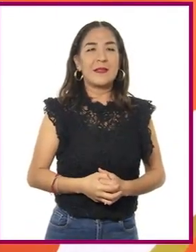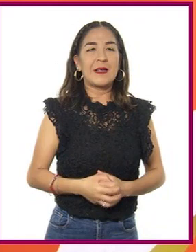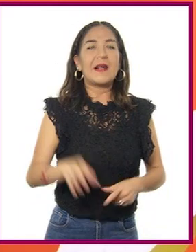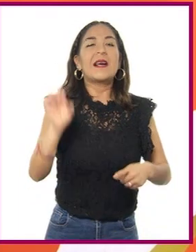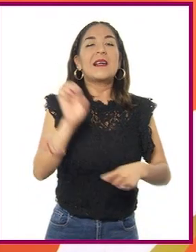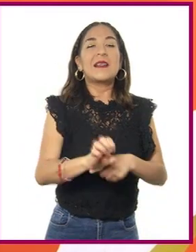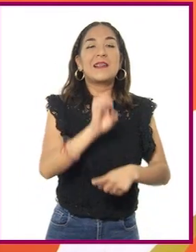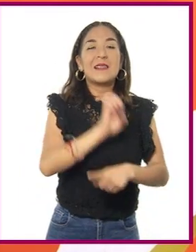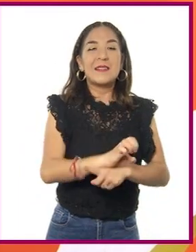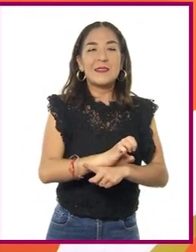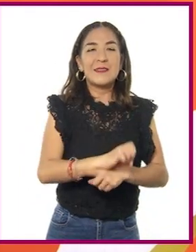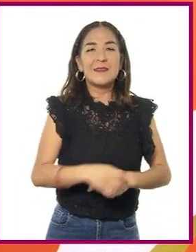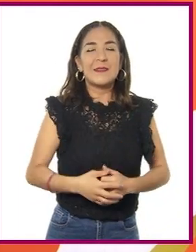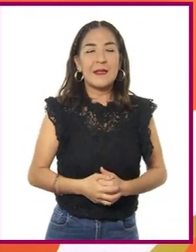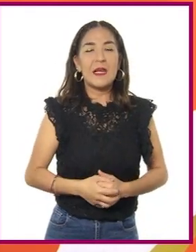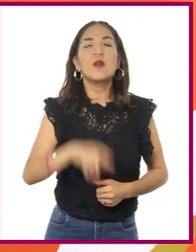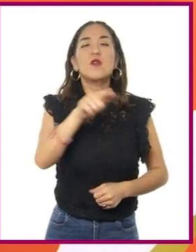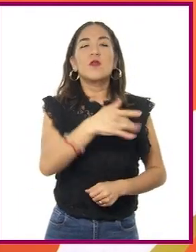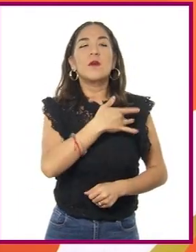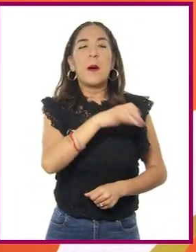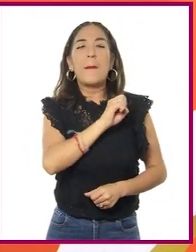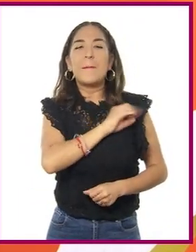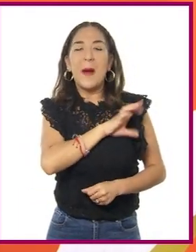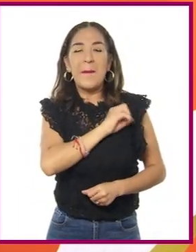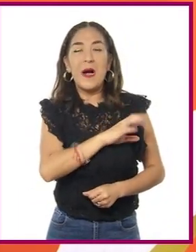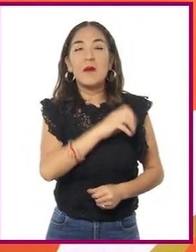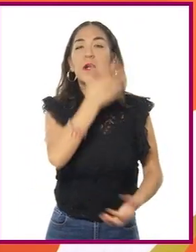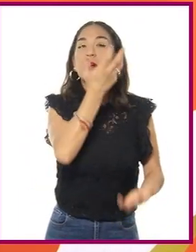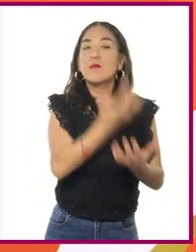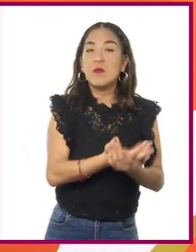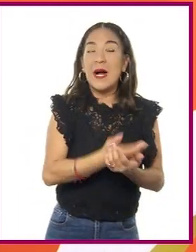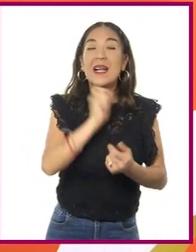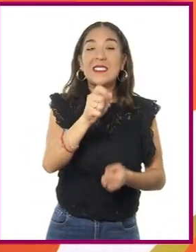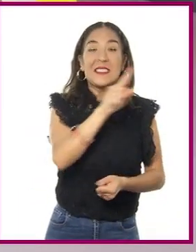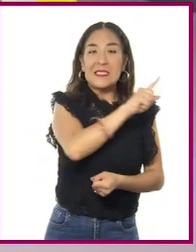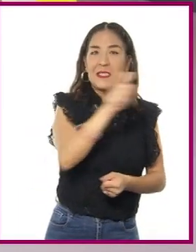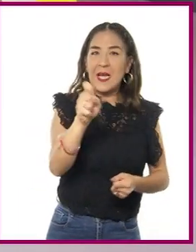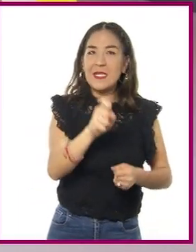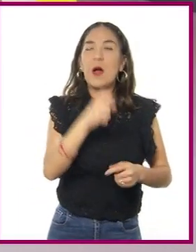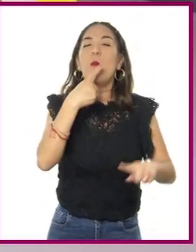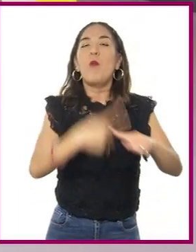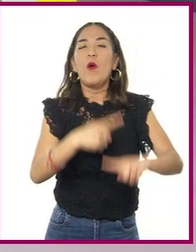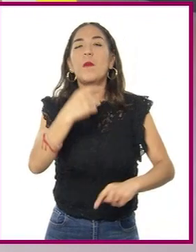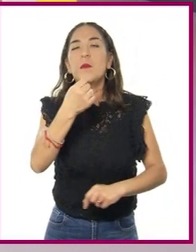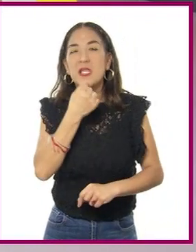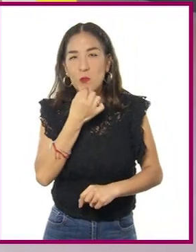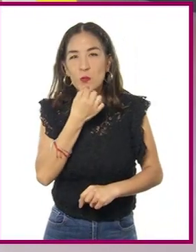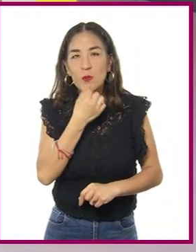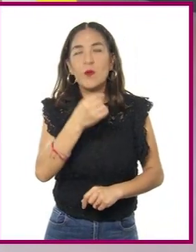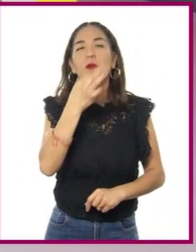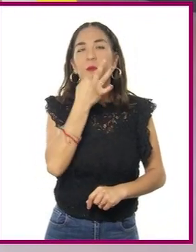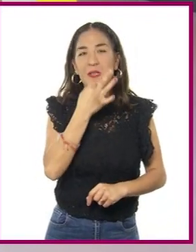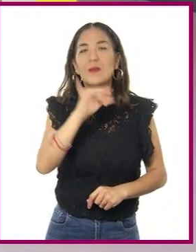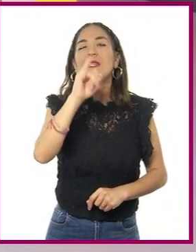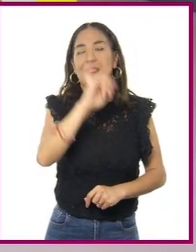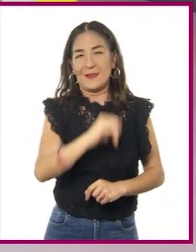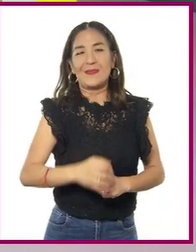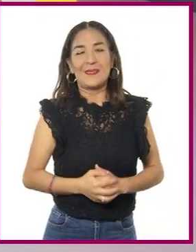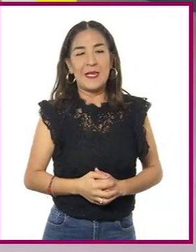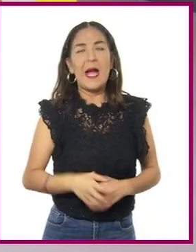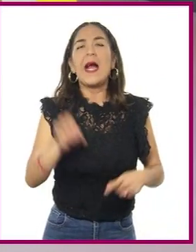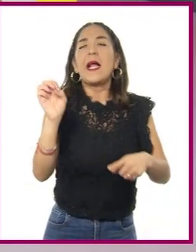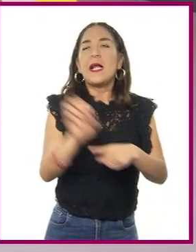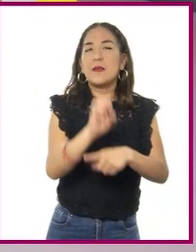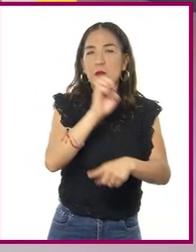Entonces, se sabe que tu frecuencia cardíaca en reposo fue de 100 latidos por minuto. Así es, maestro. Entonces, ¿qué